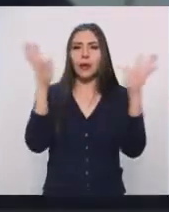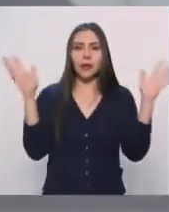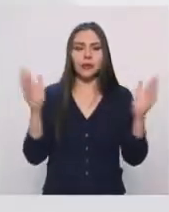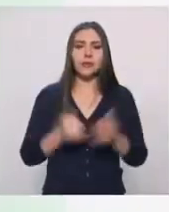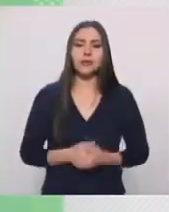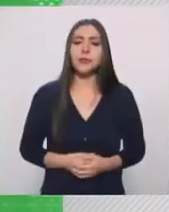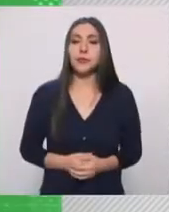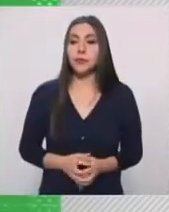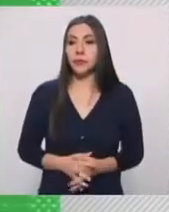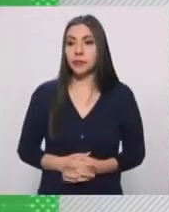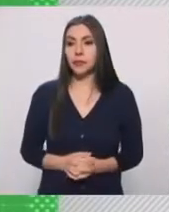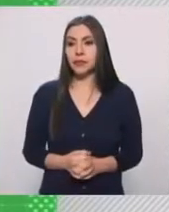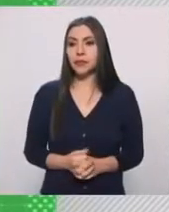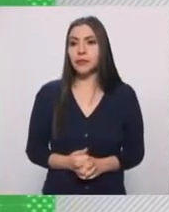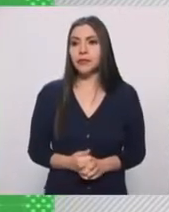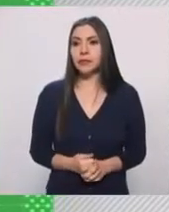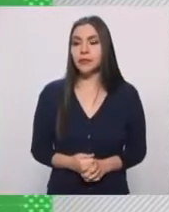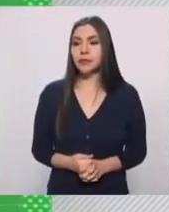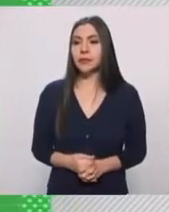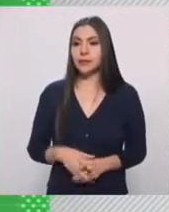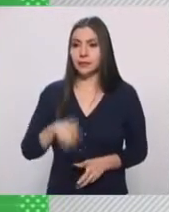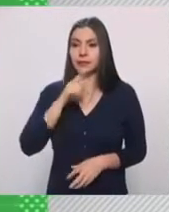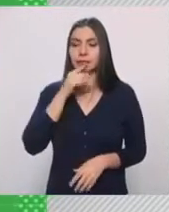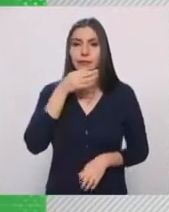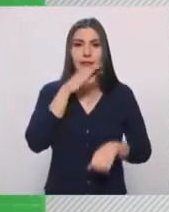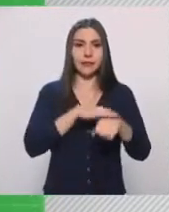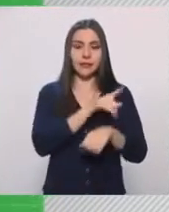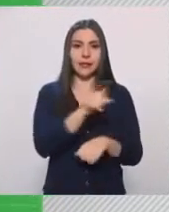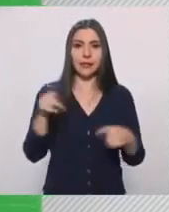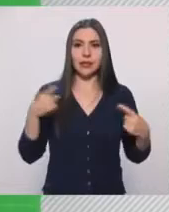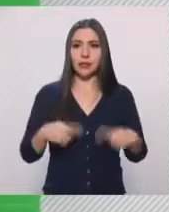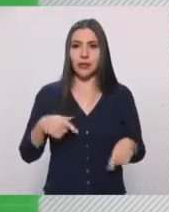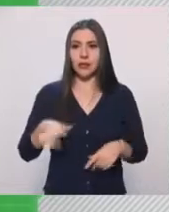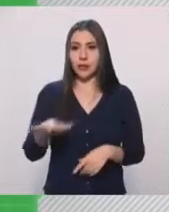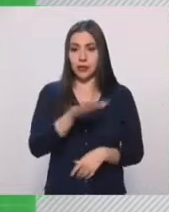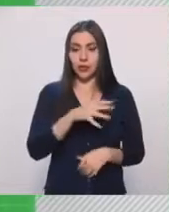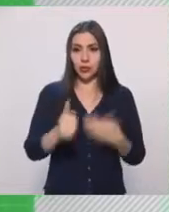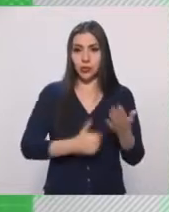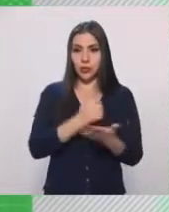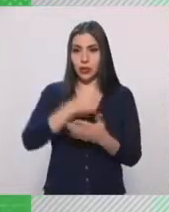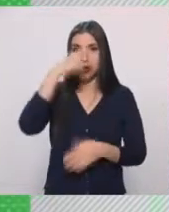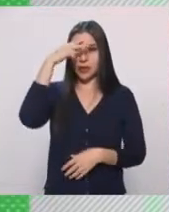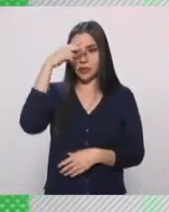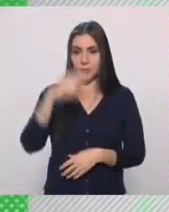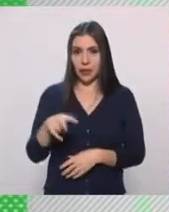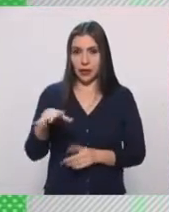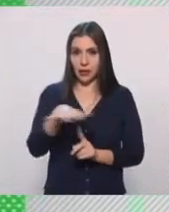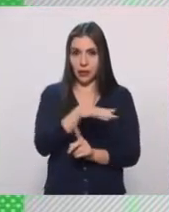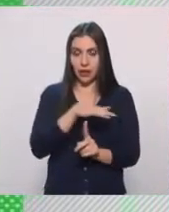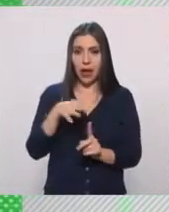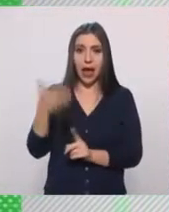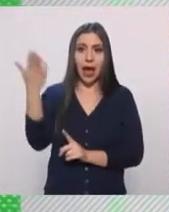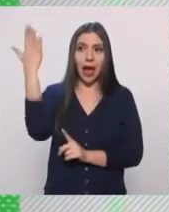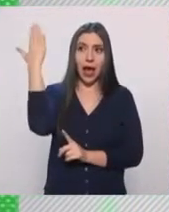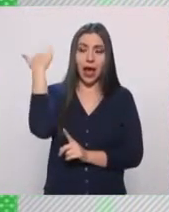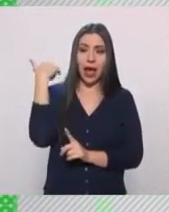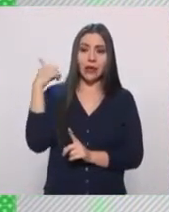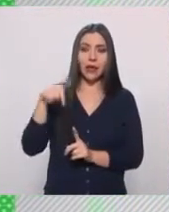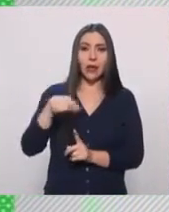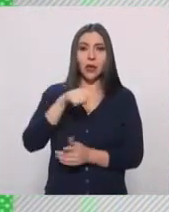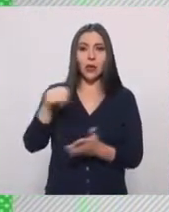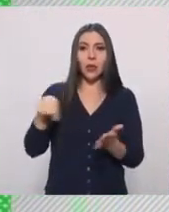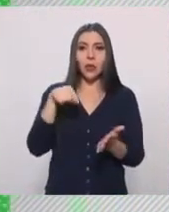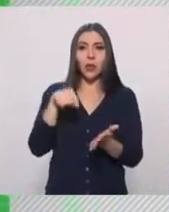Tomás, valdría la pena también un poco recordar a la audiencia que esta ciudad, la Ciudad de México, está situada sobre lo que fue una zona lacustre, que